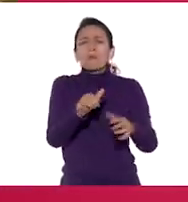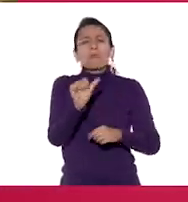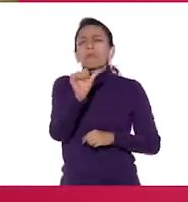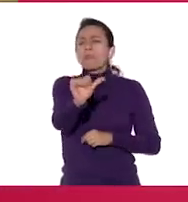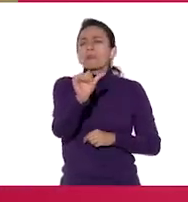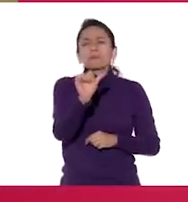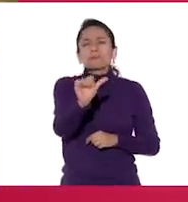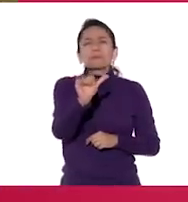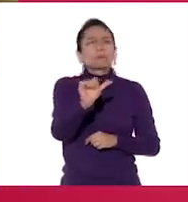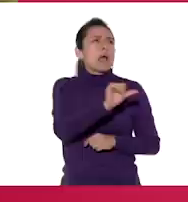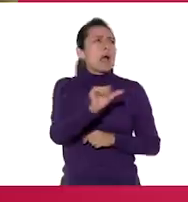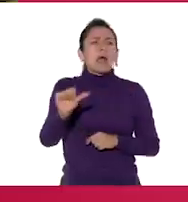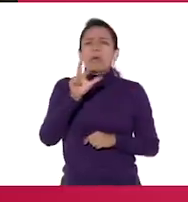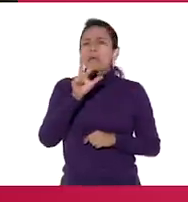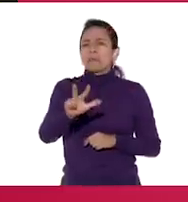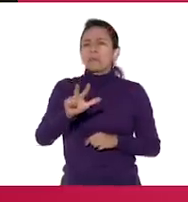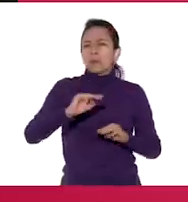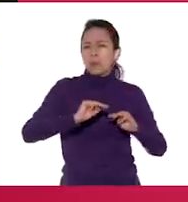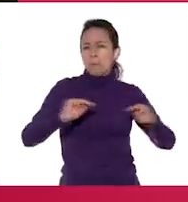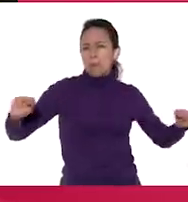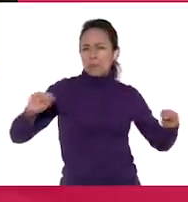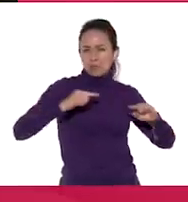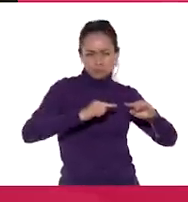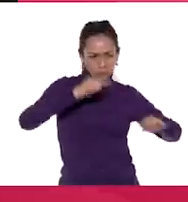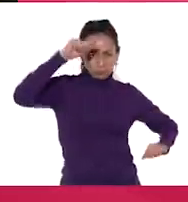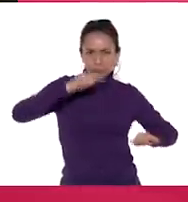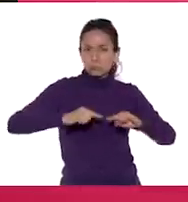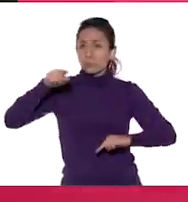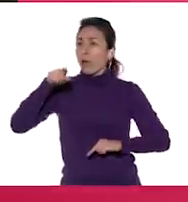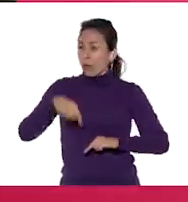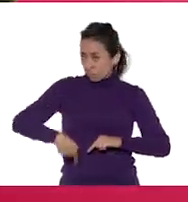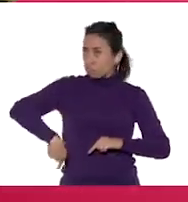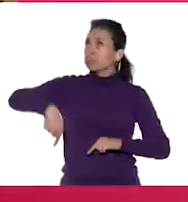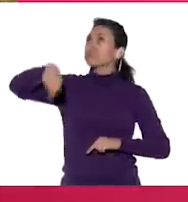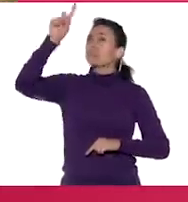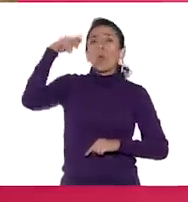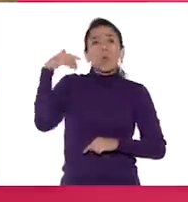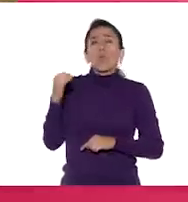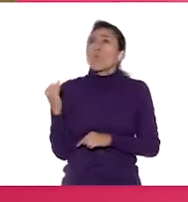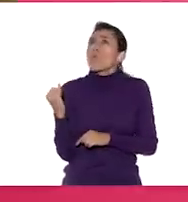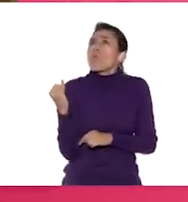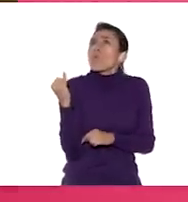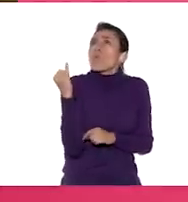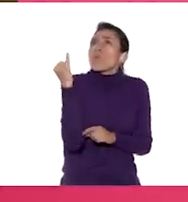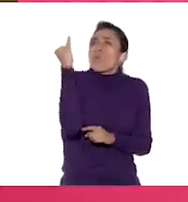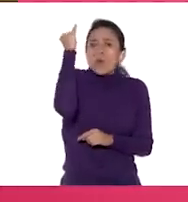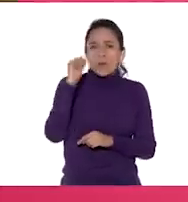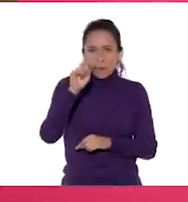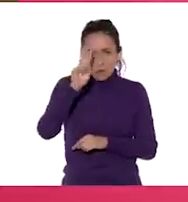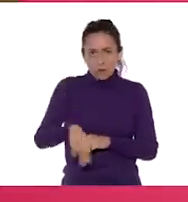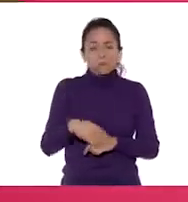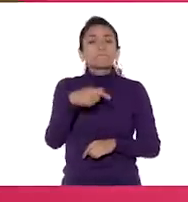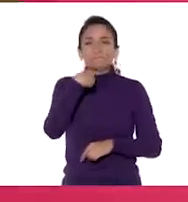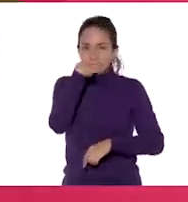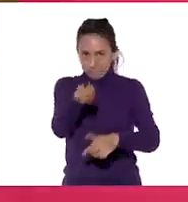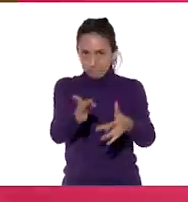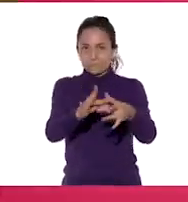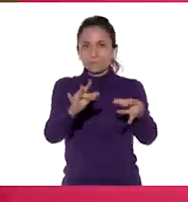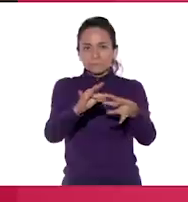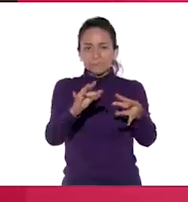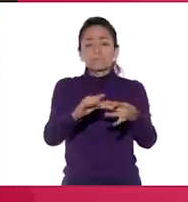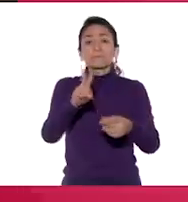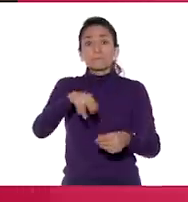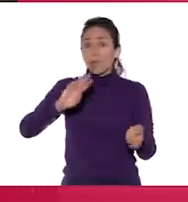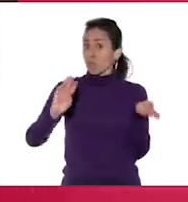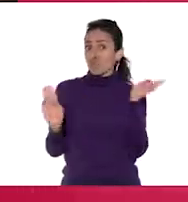16 a 18 metros de largo. Son individuos bastante grandes. Nada más como un comentario, son muy pocas los lugares